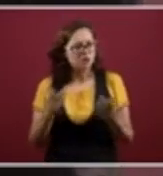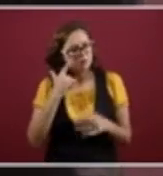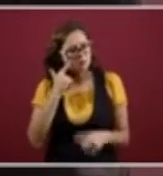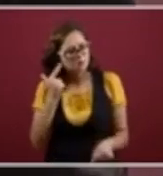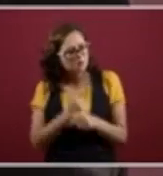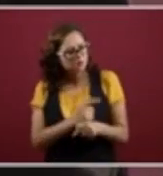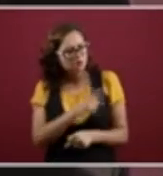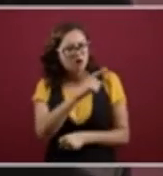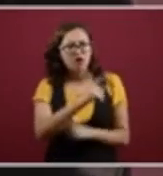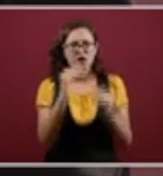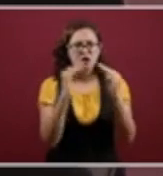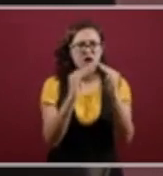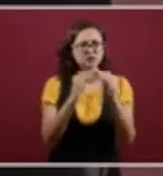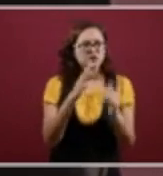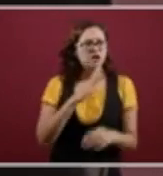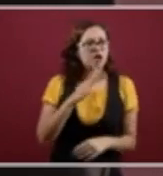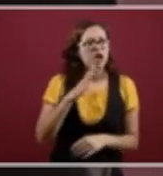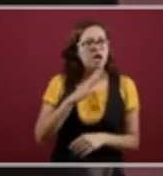empiezan los amparos.